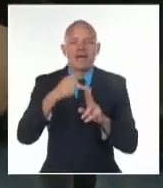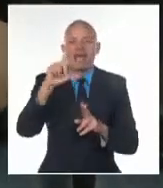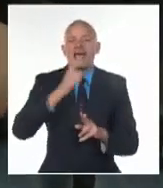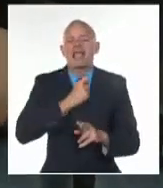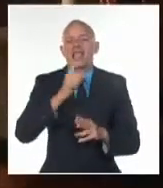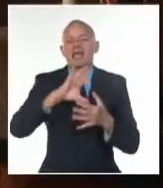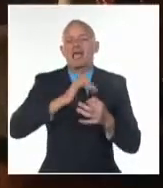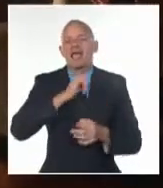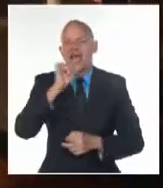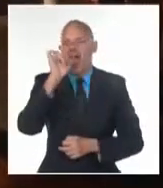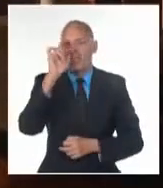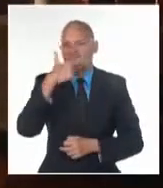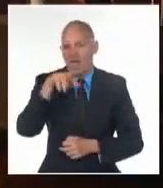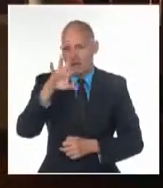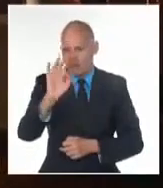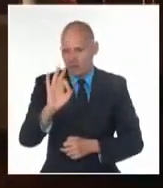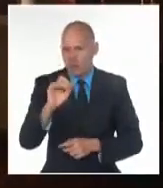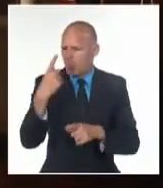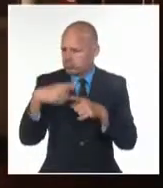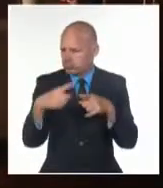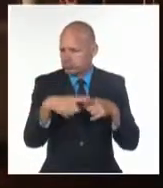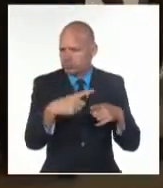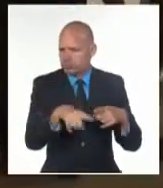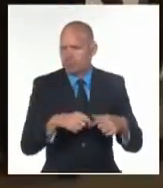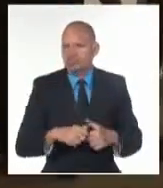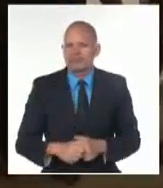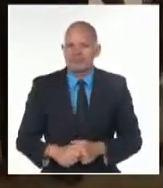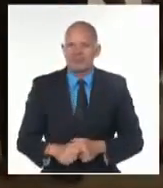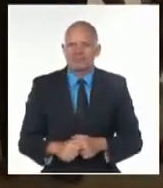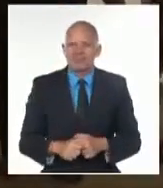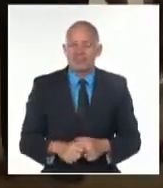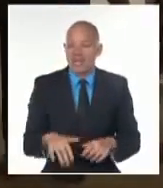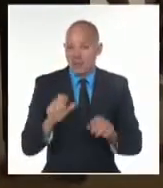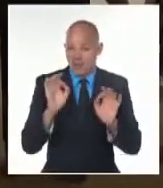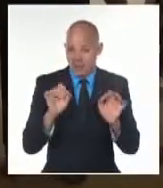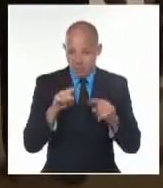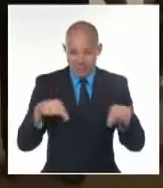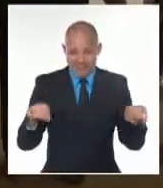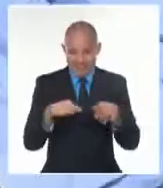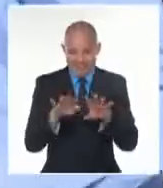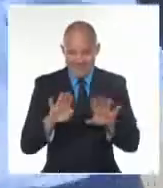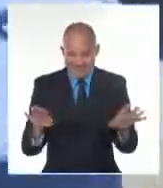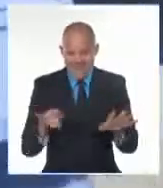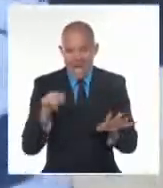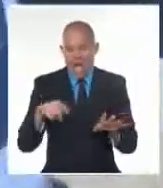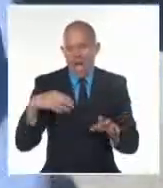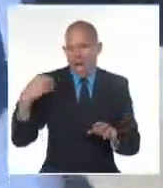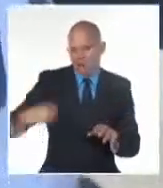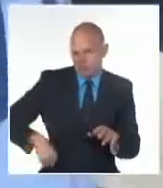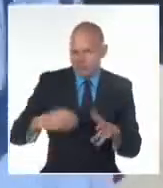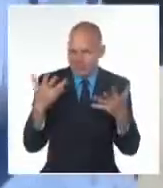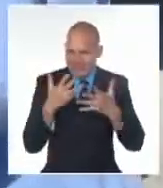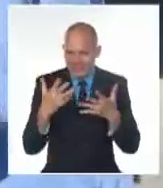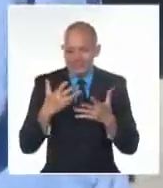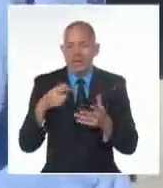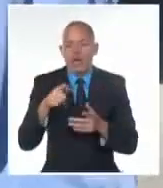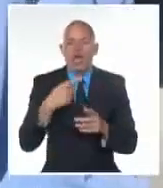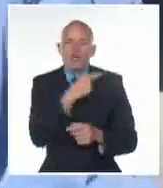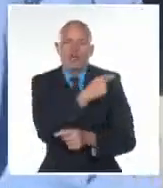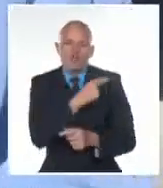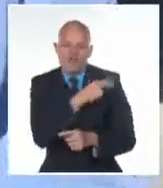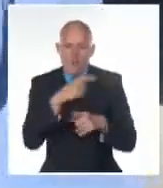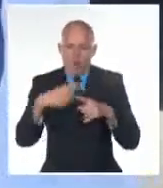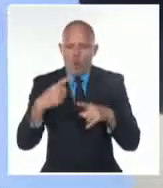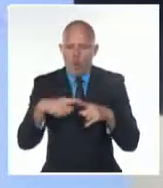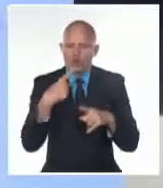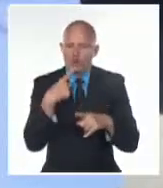de consumo nacional y de exportación. En este espacio, el Sindicato Nacional de la Industria Alimentaria y la Pesca, de